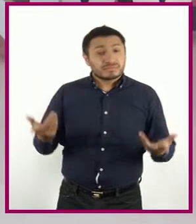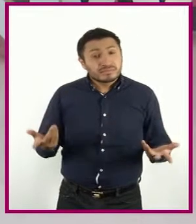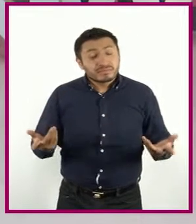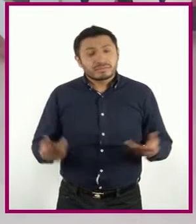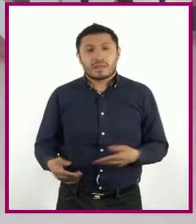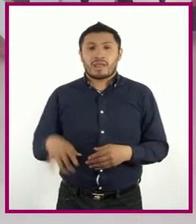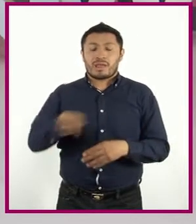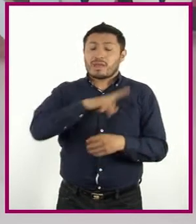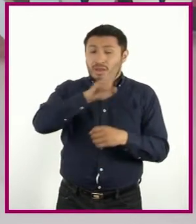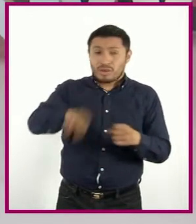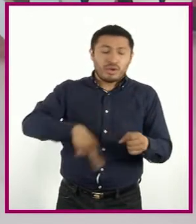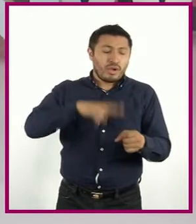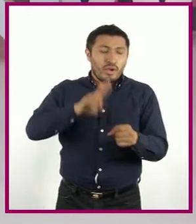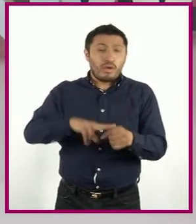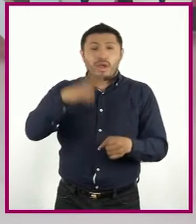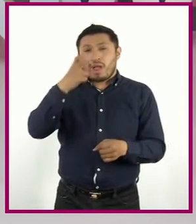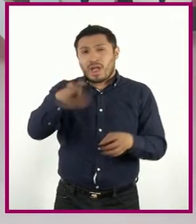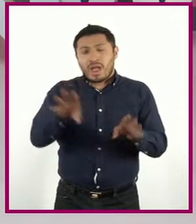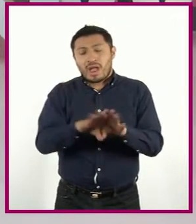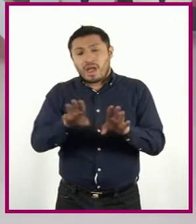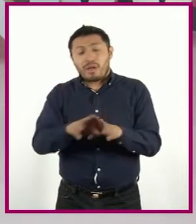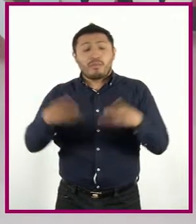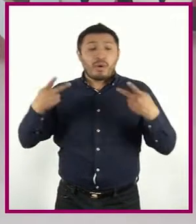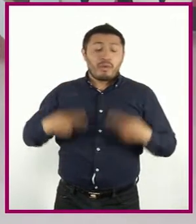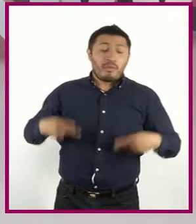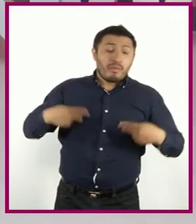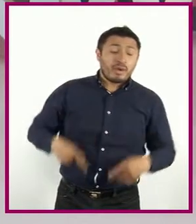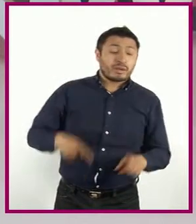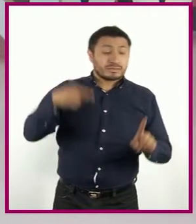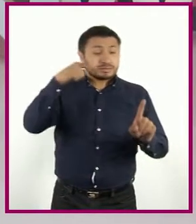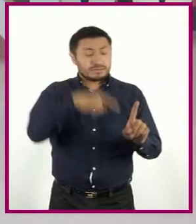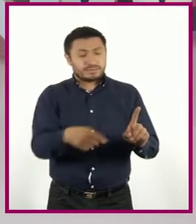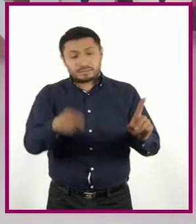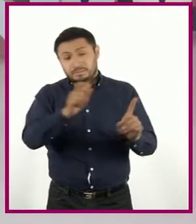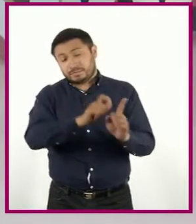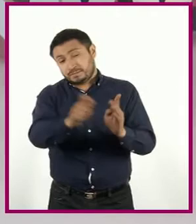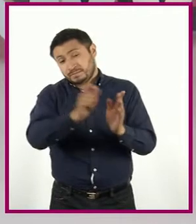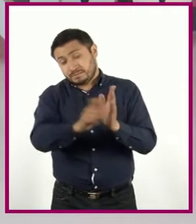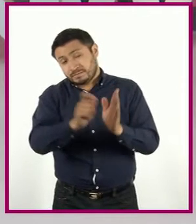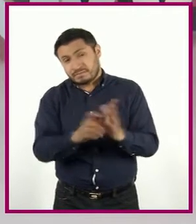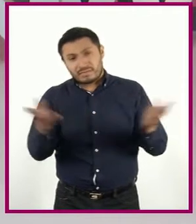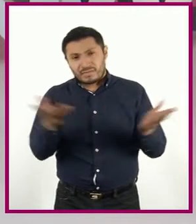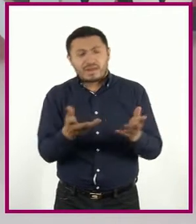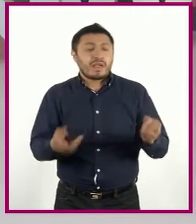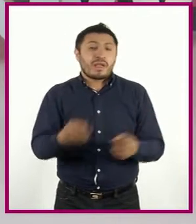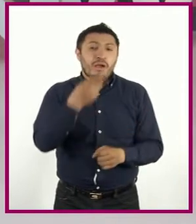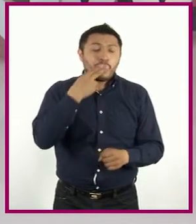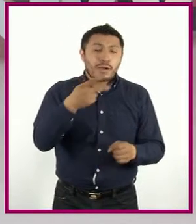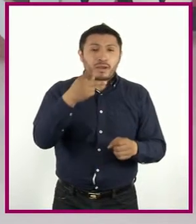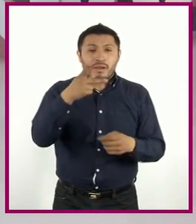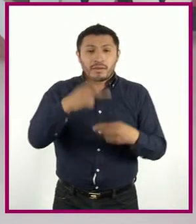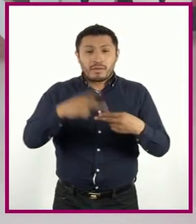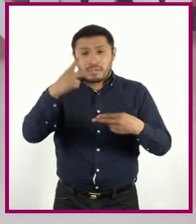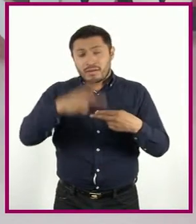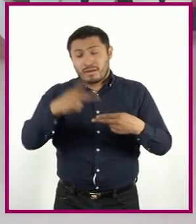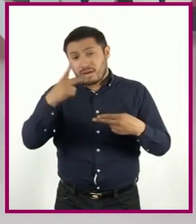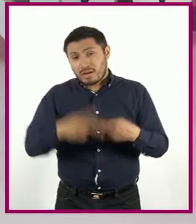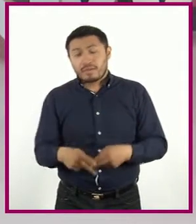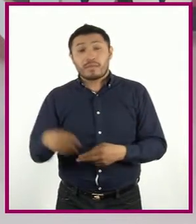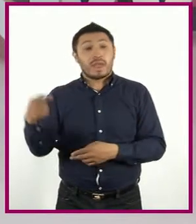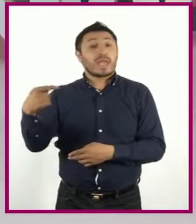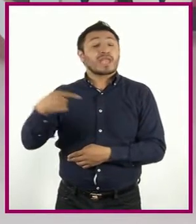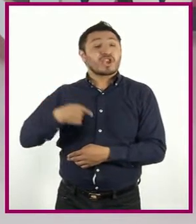Generalmente, la identificación entre el narrador y el personaje del relato se realiza mediante el uso del pronombre personal